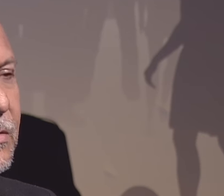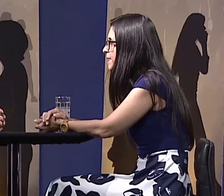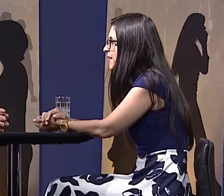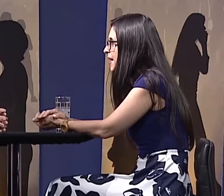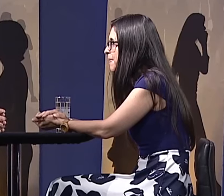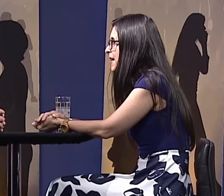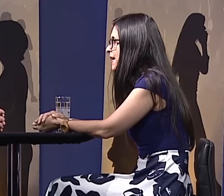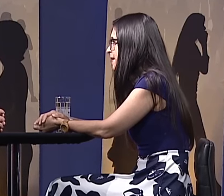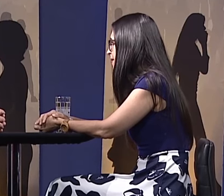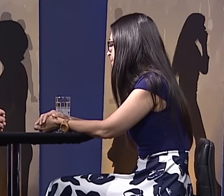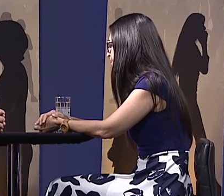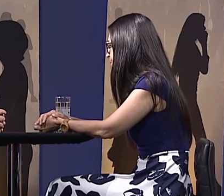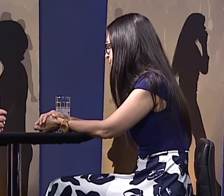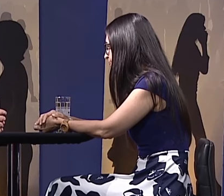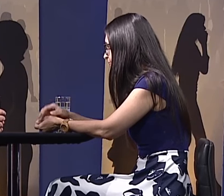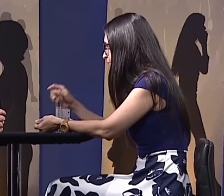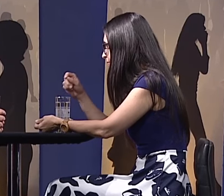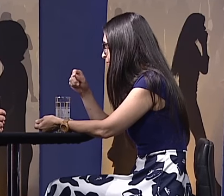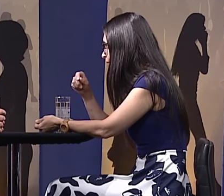En YouTube se llama,